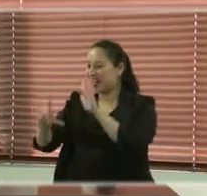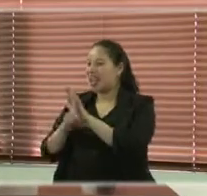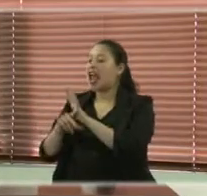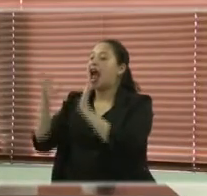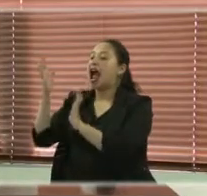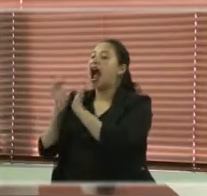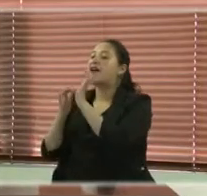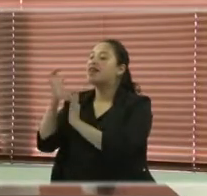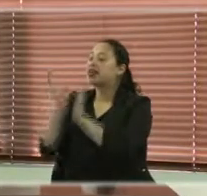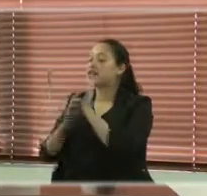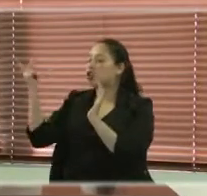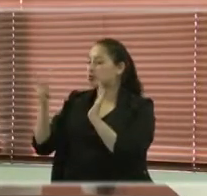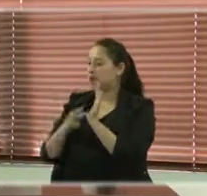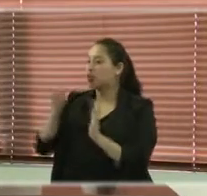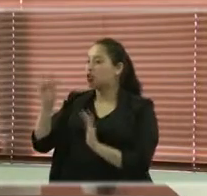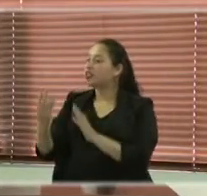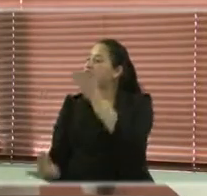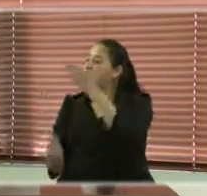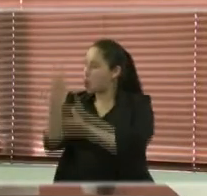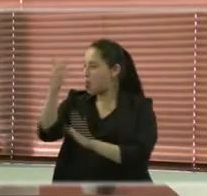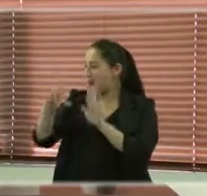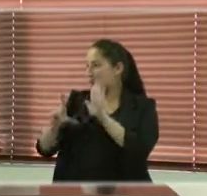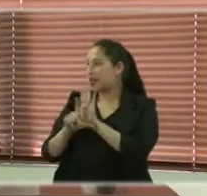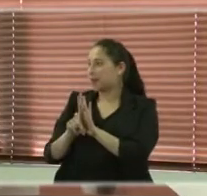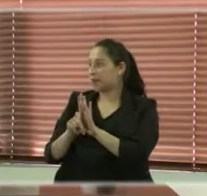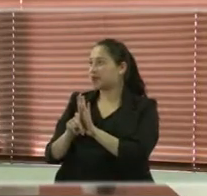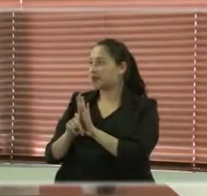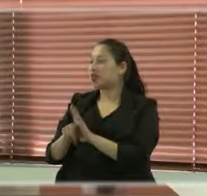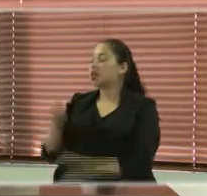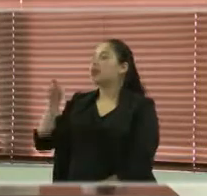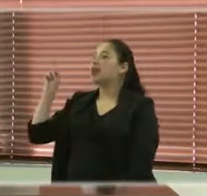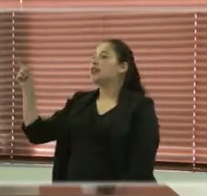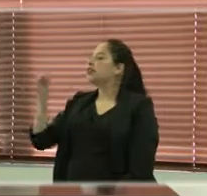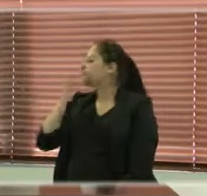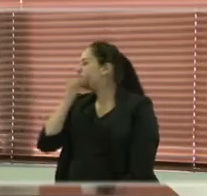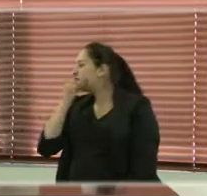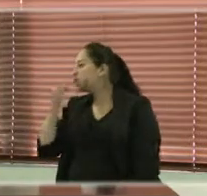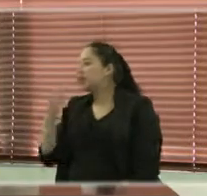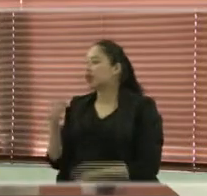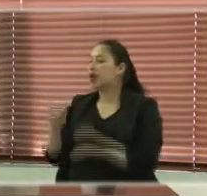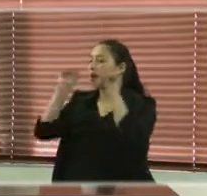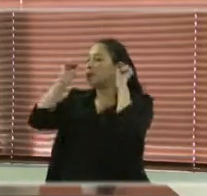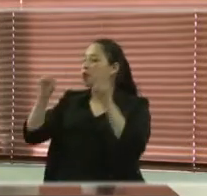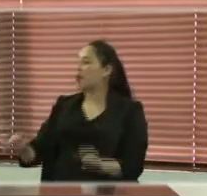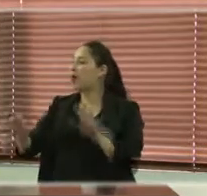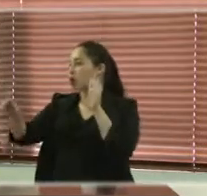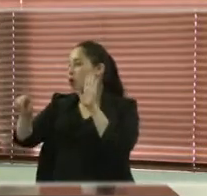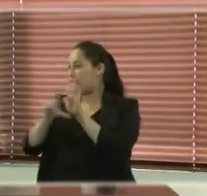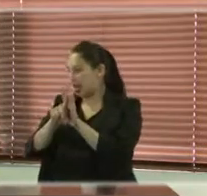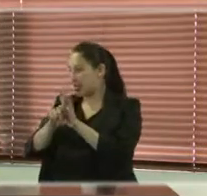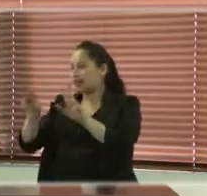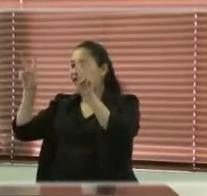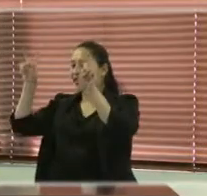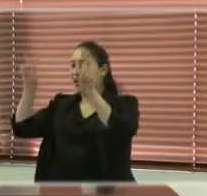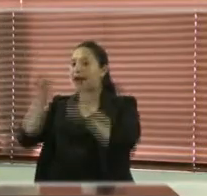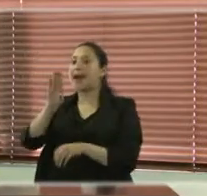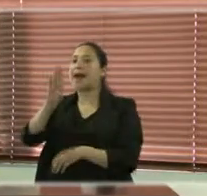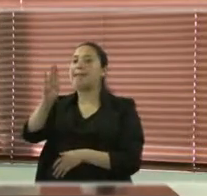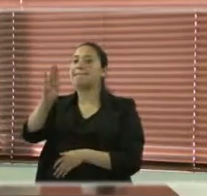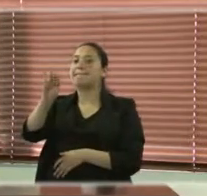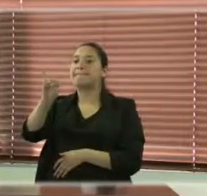del 2014 en esos momentos estaba probando una ley denominada de bioética